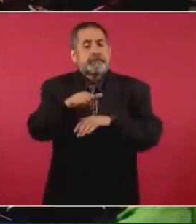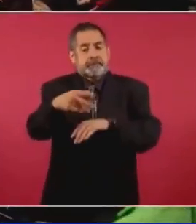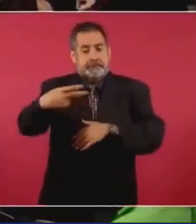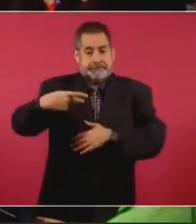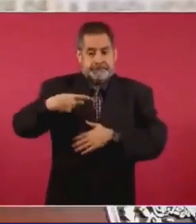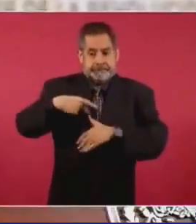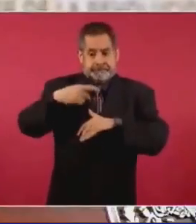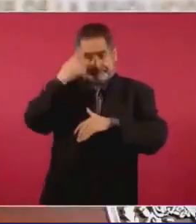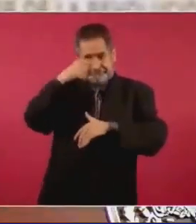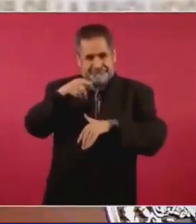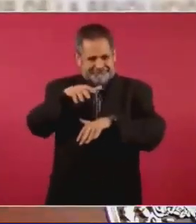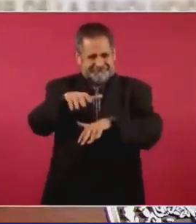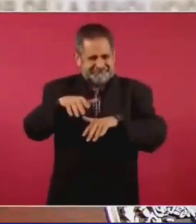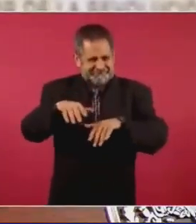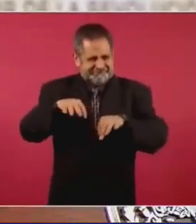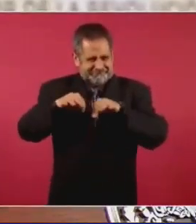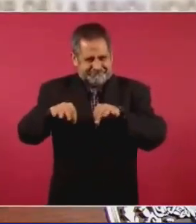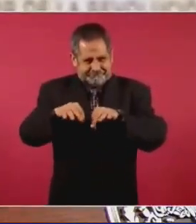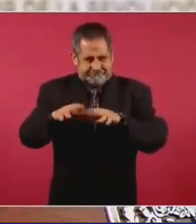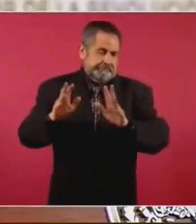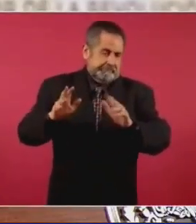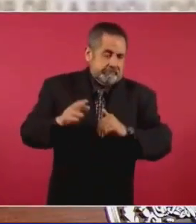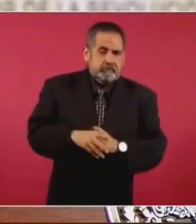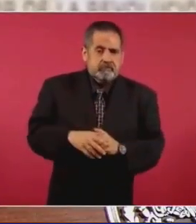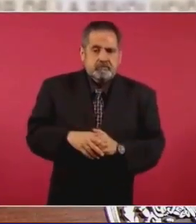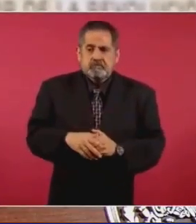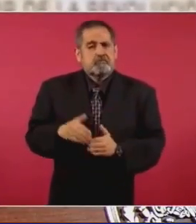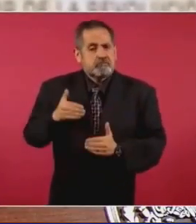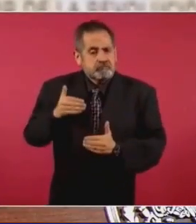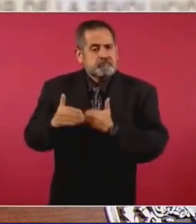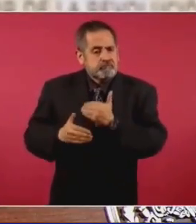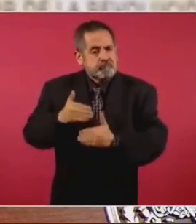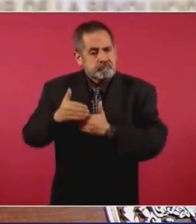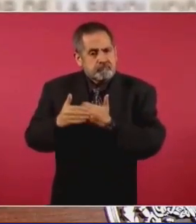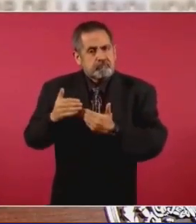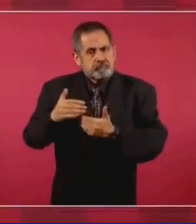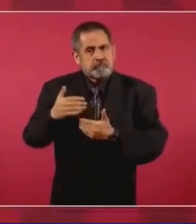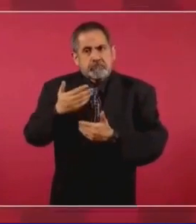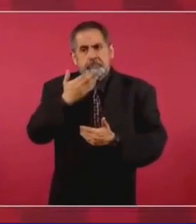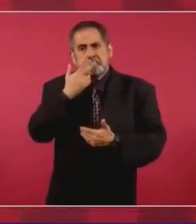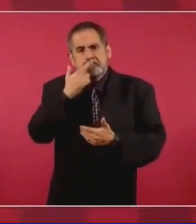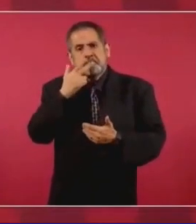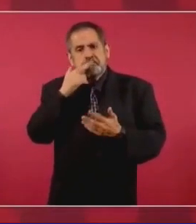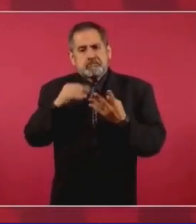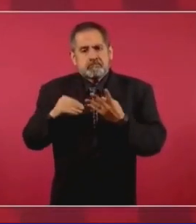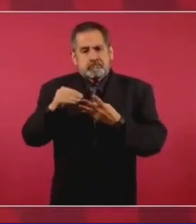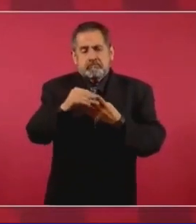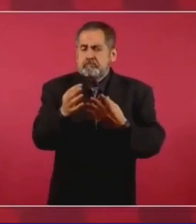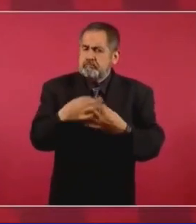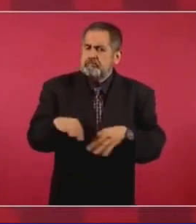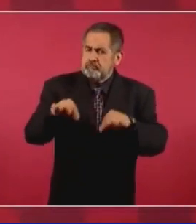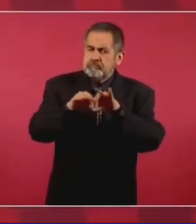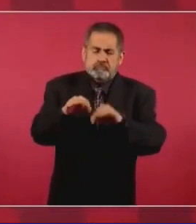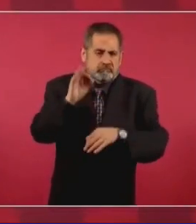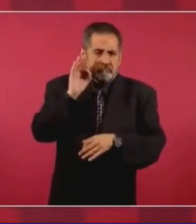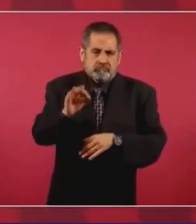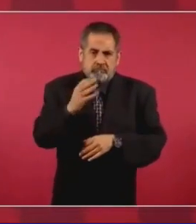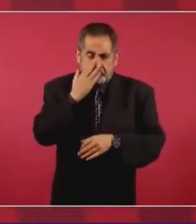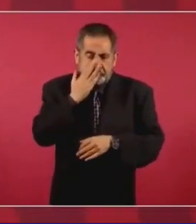laboral, lo que se ha logrado, yo creo que cosas importantes.